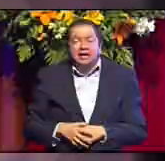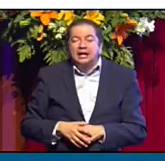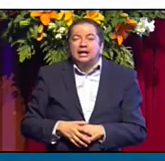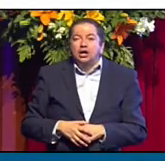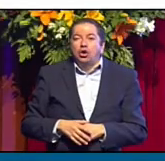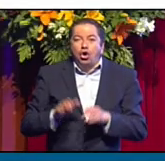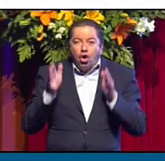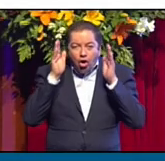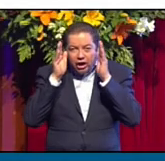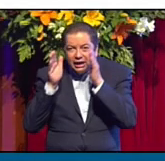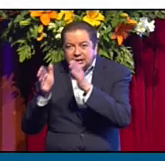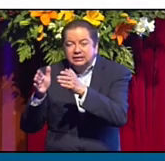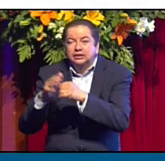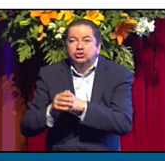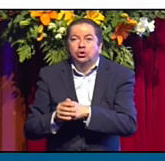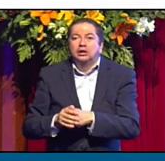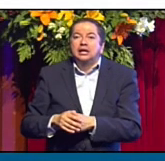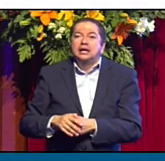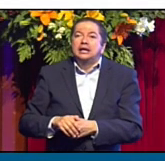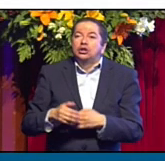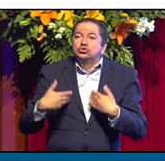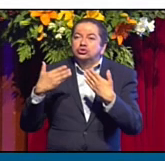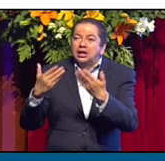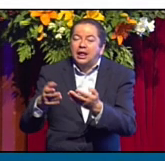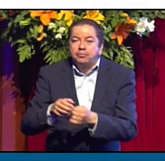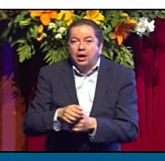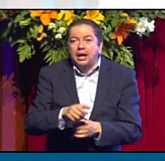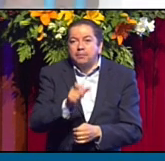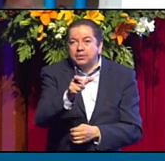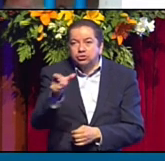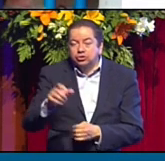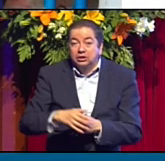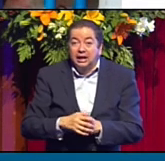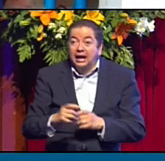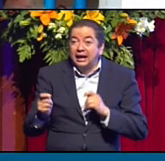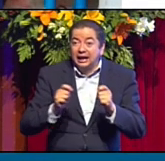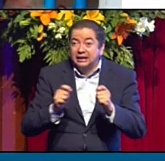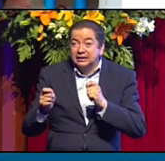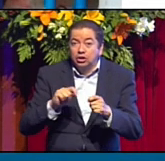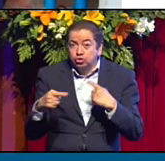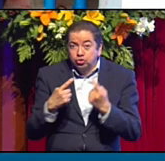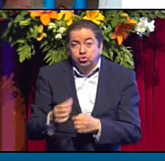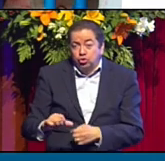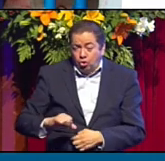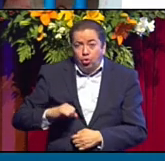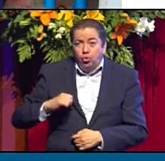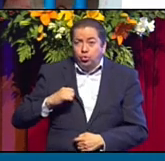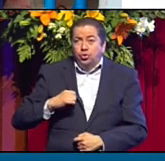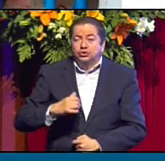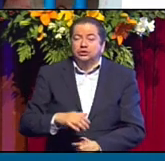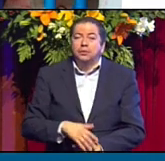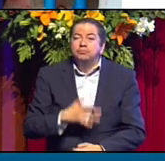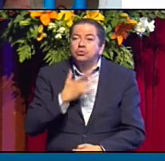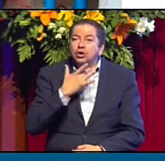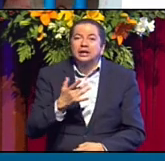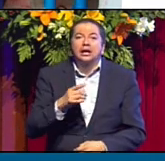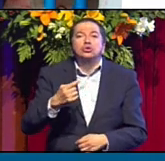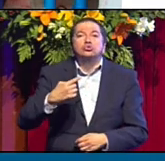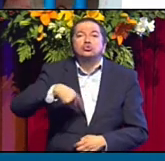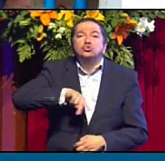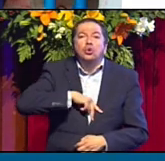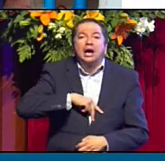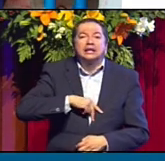apresto que le damos a nuestras personas. Pero sigamos, la gestión Prodesal PADI, nos sentimos orgullosos de esta gestión, porque es nuestra